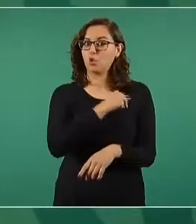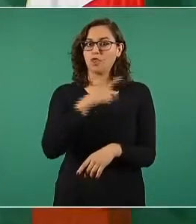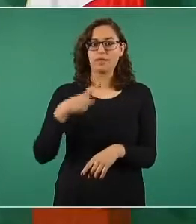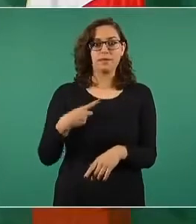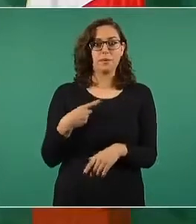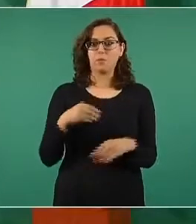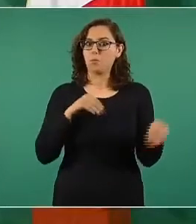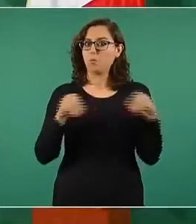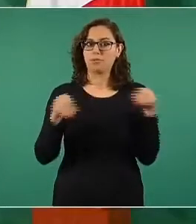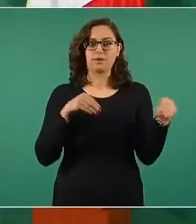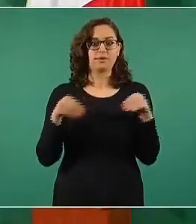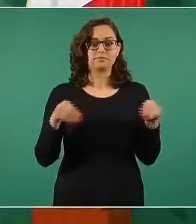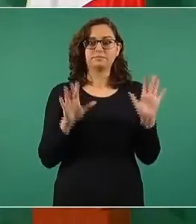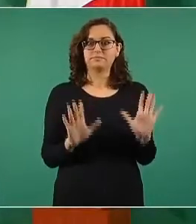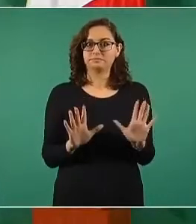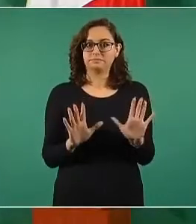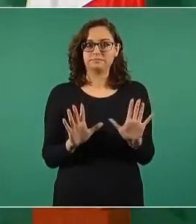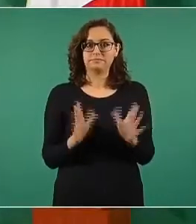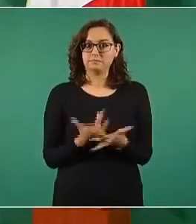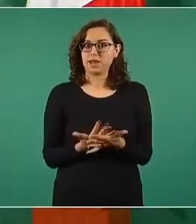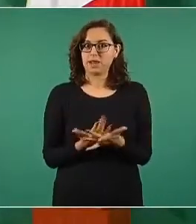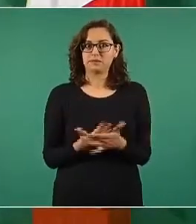y nada más es sí, señor.